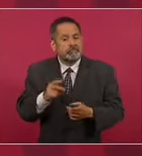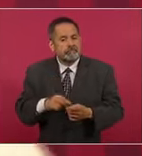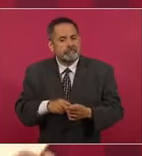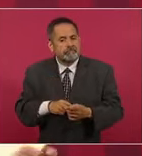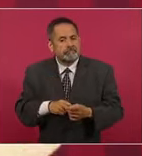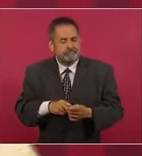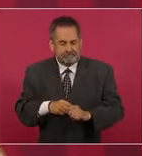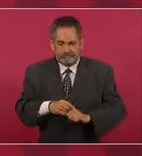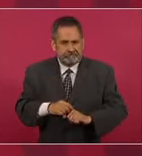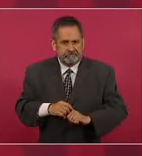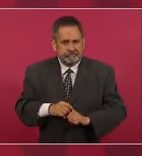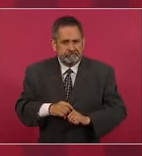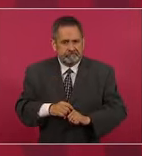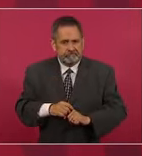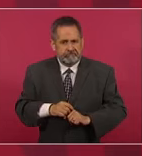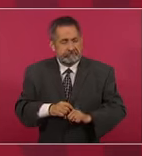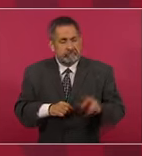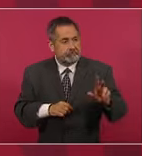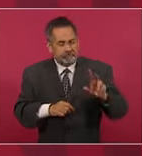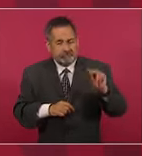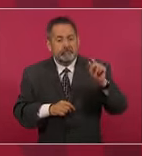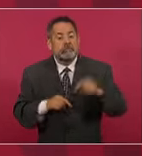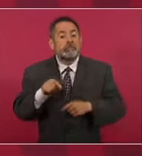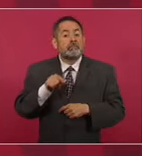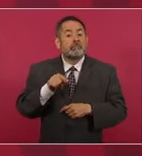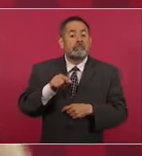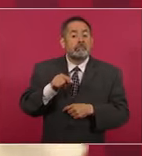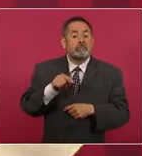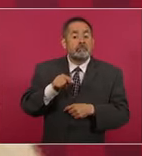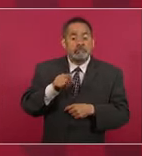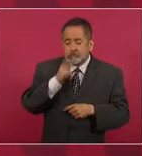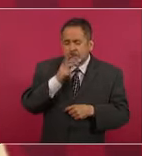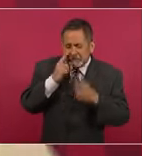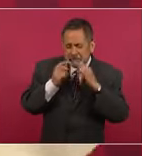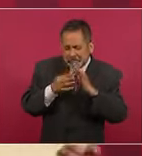Y llorando, y le dice,